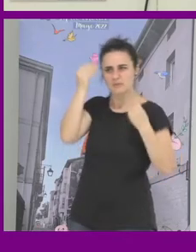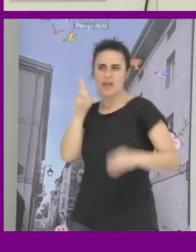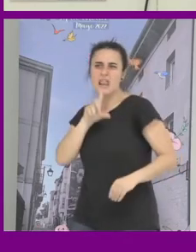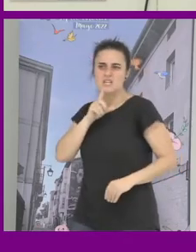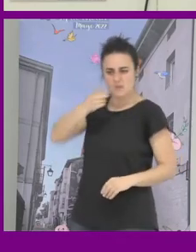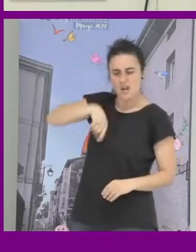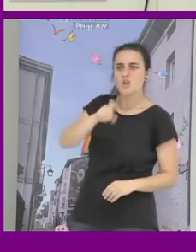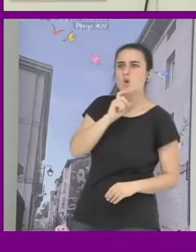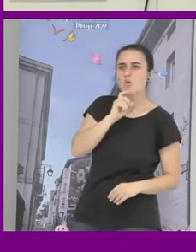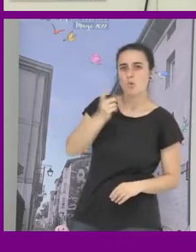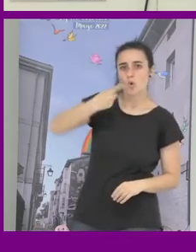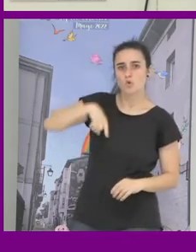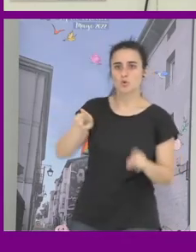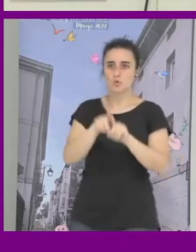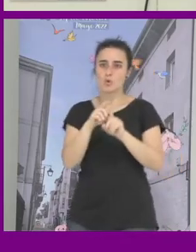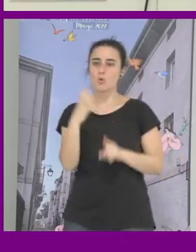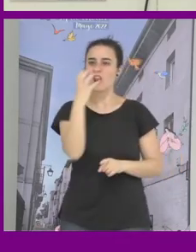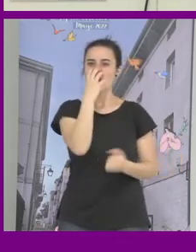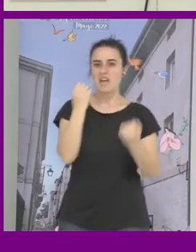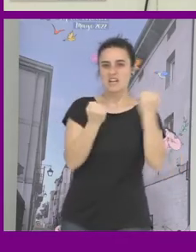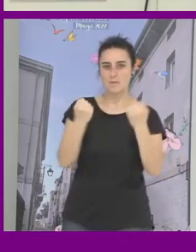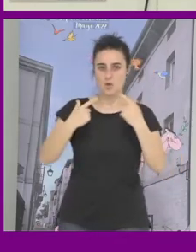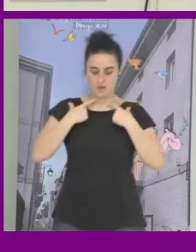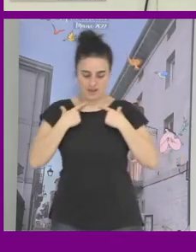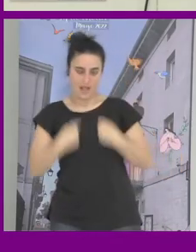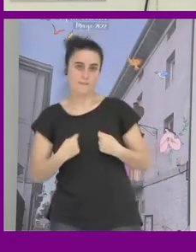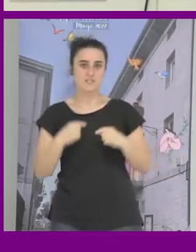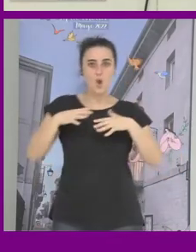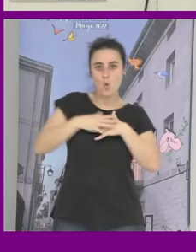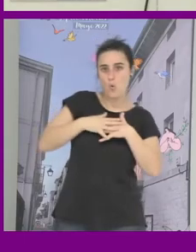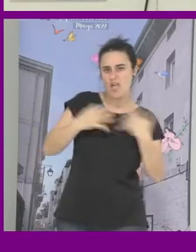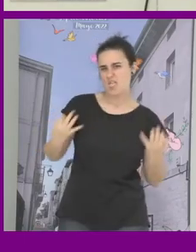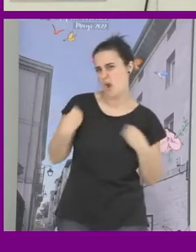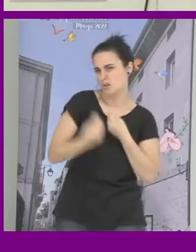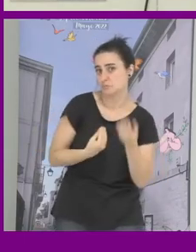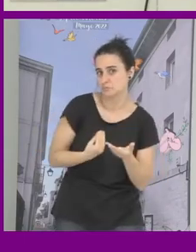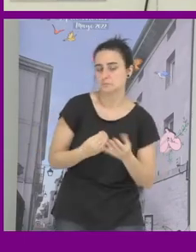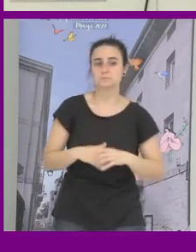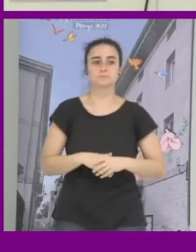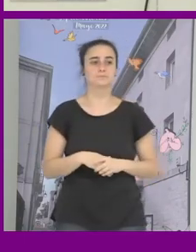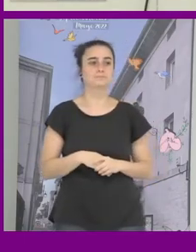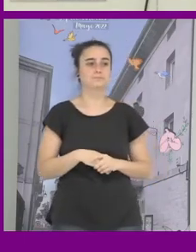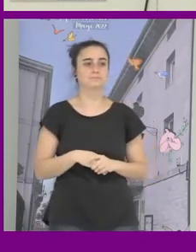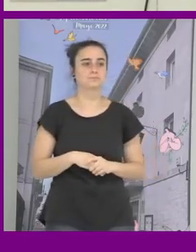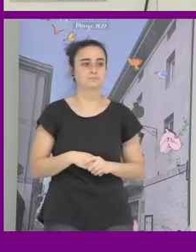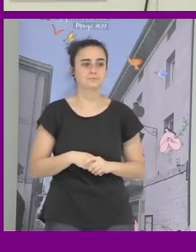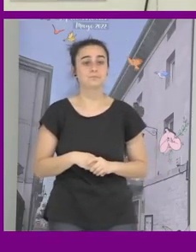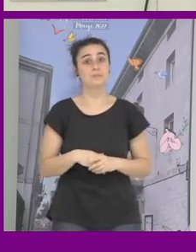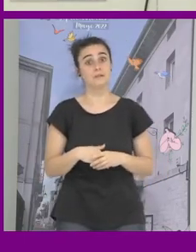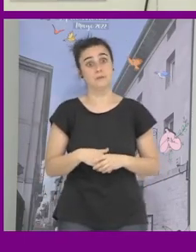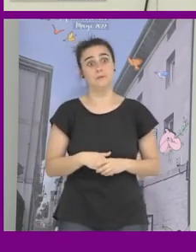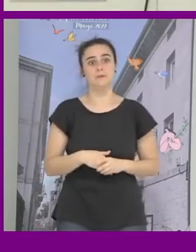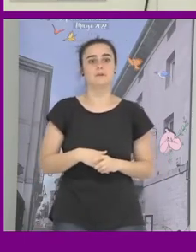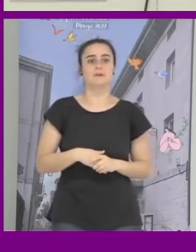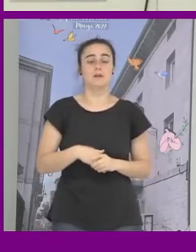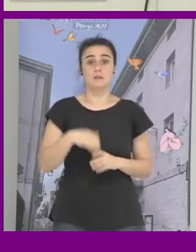¿Que íbamos siempre sobre un camión y vestíamos con camisas de cuadros? Bueno, orduan, jo, ba, nik